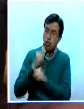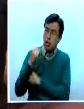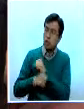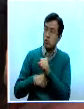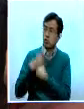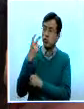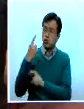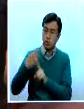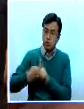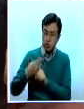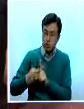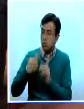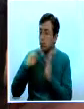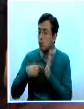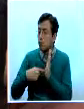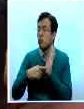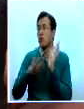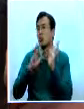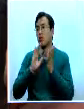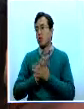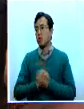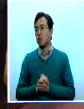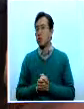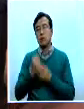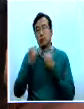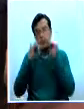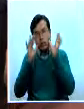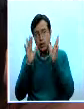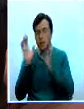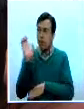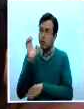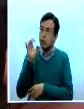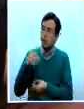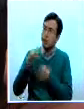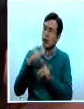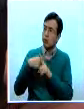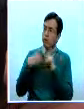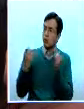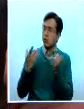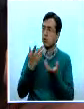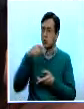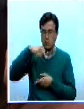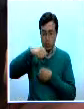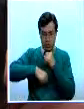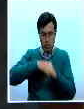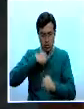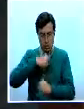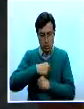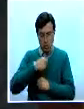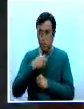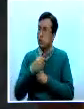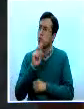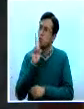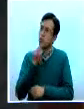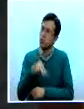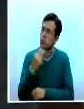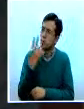aquellos que se calculan en función de diciembre enero febrero y marzo de este año desde año 2000